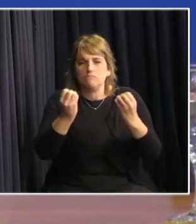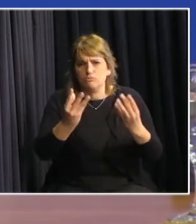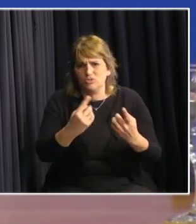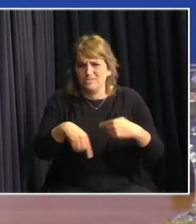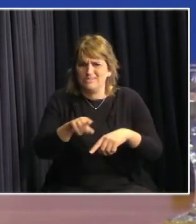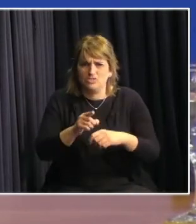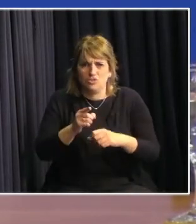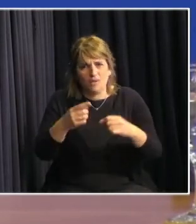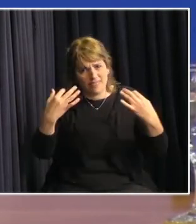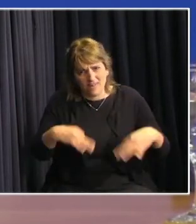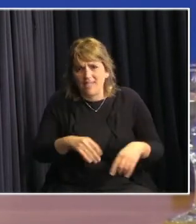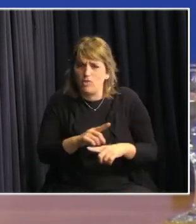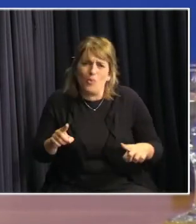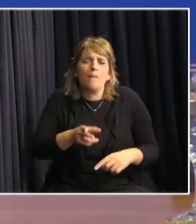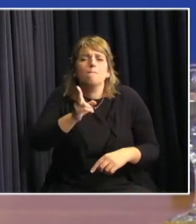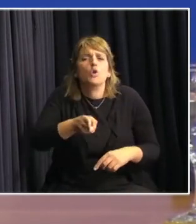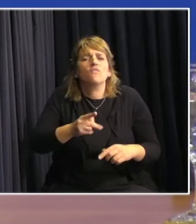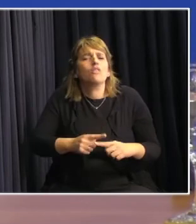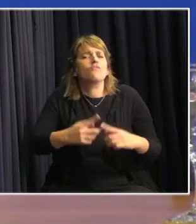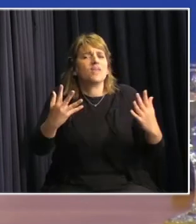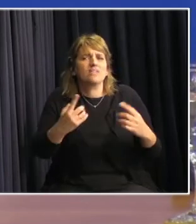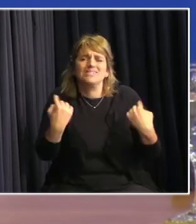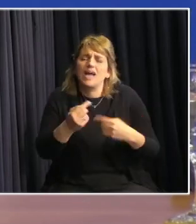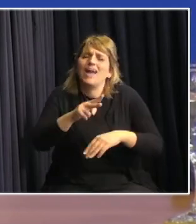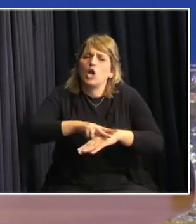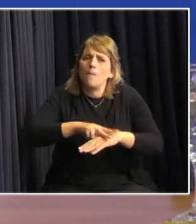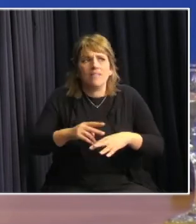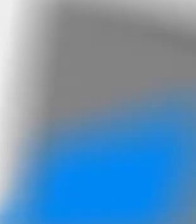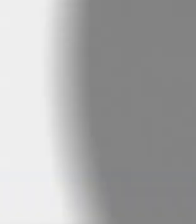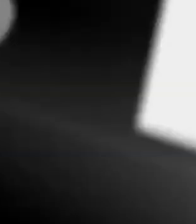medidas sanitarias que sean que se han recomendado